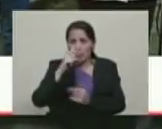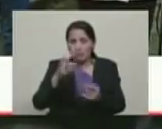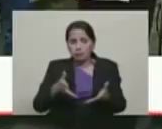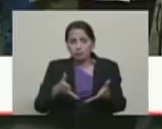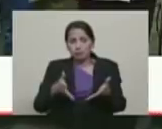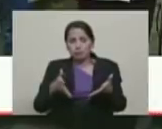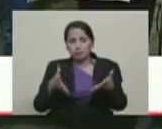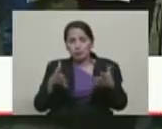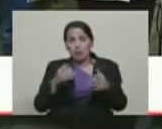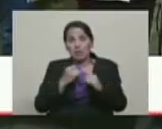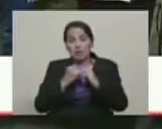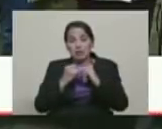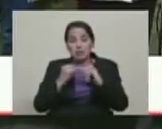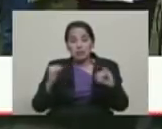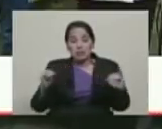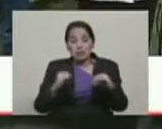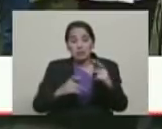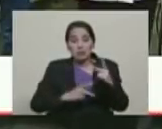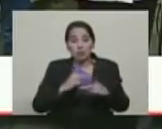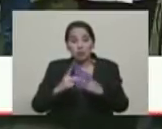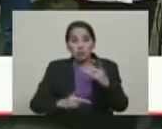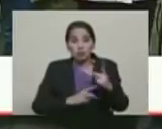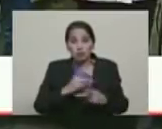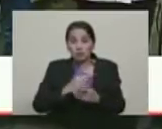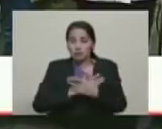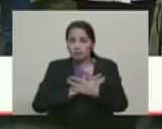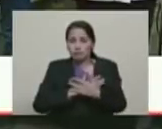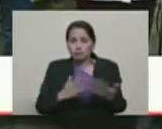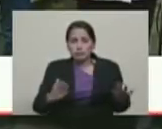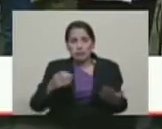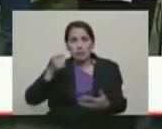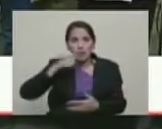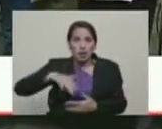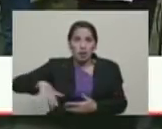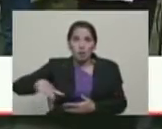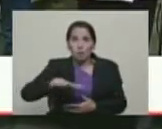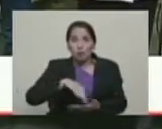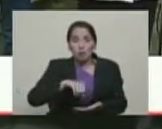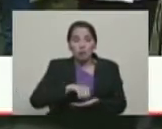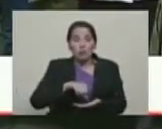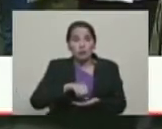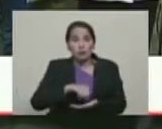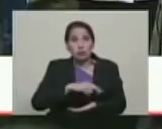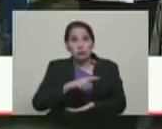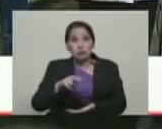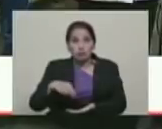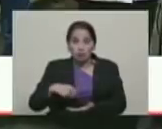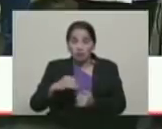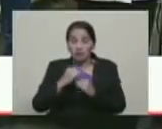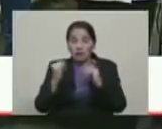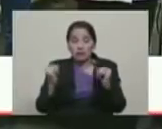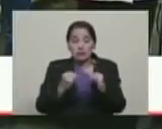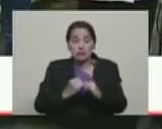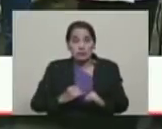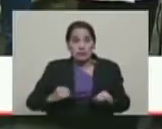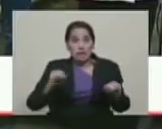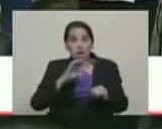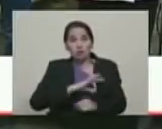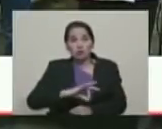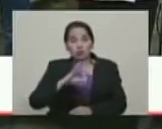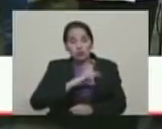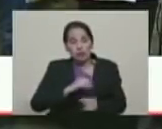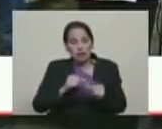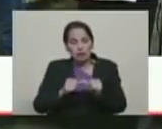independencia productiva, en la satisfacción de la necesidad del pueblo, que es nuestro centro, la felicidad social, la estabilidad